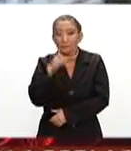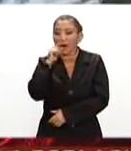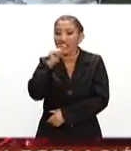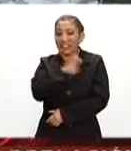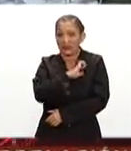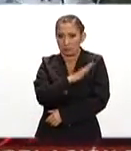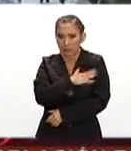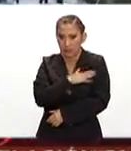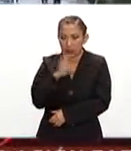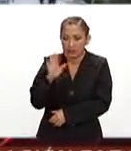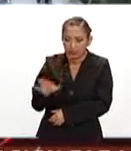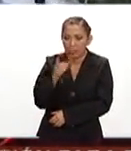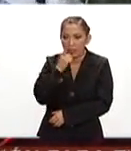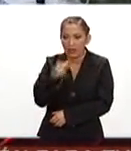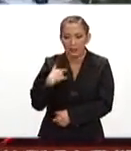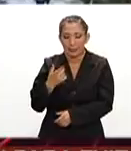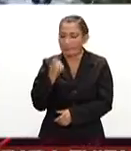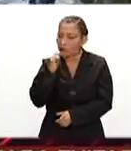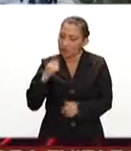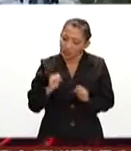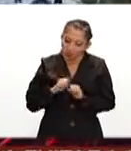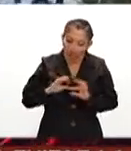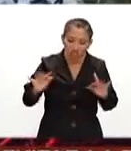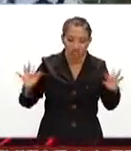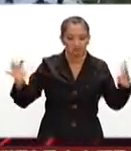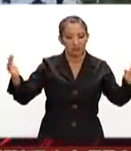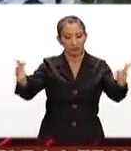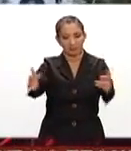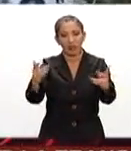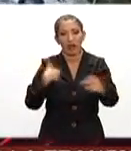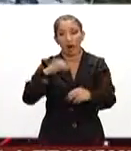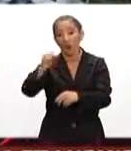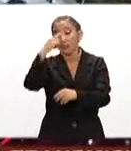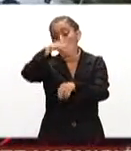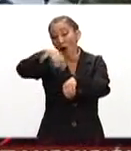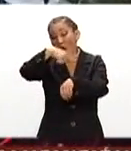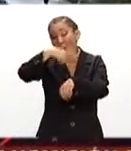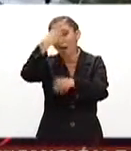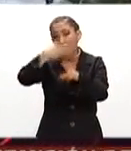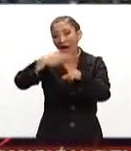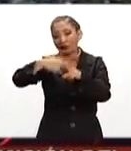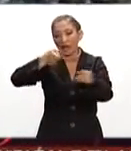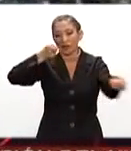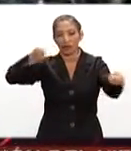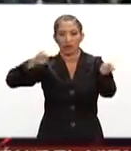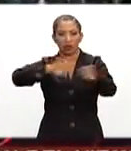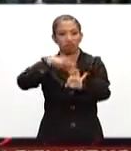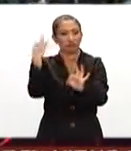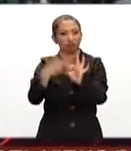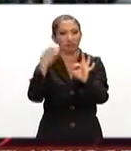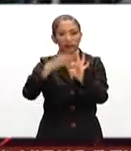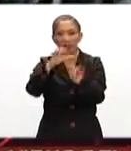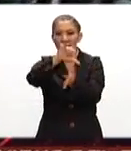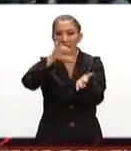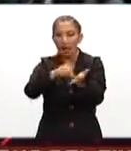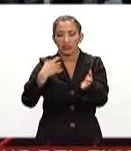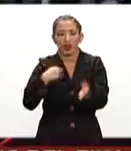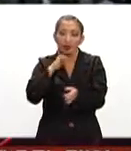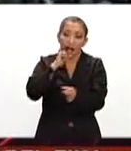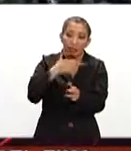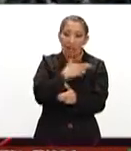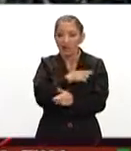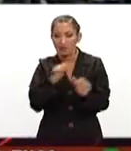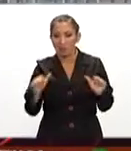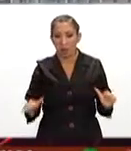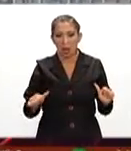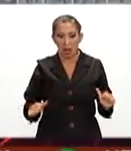policía española desplegó un operativo antimotines que duró 11 horas hasta que se retomó el control del centro sin registrar